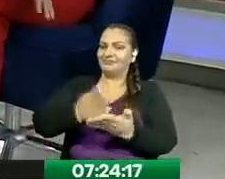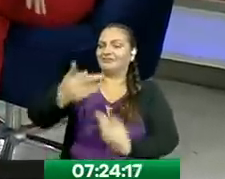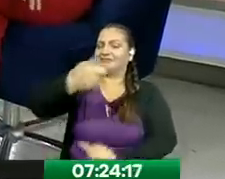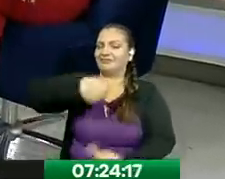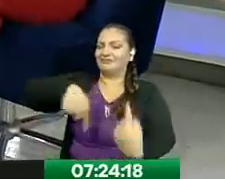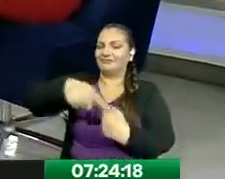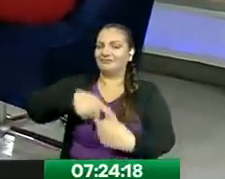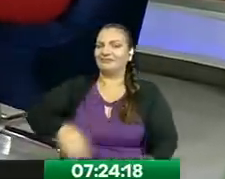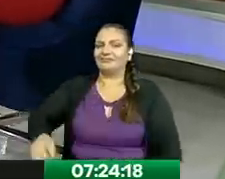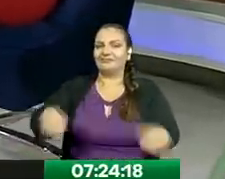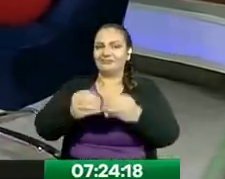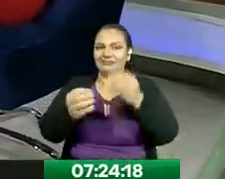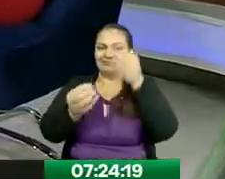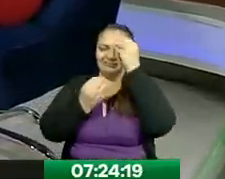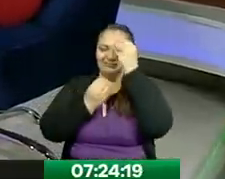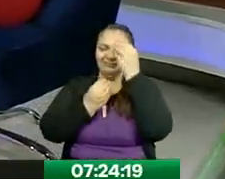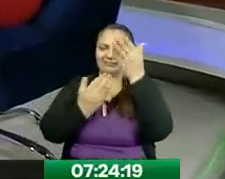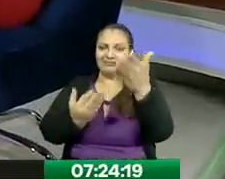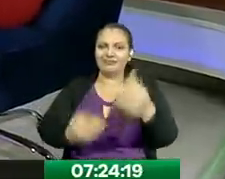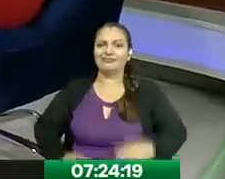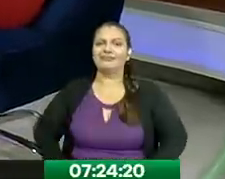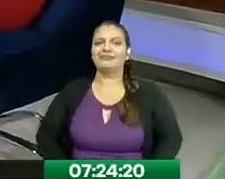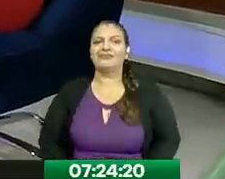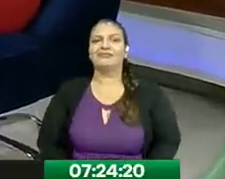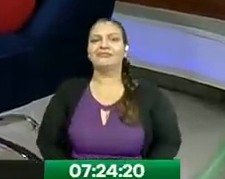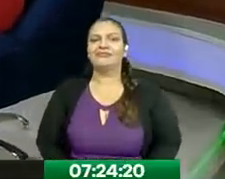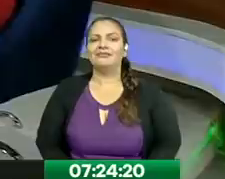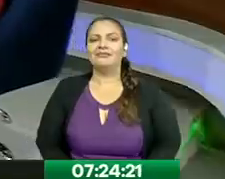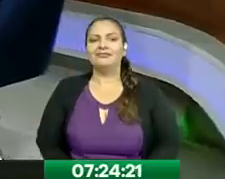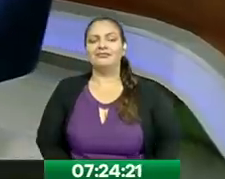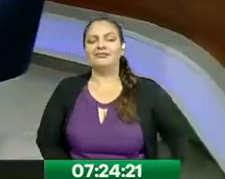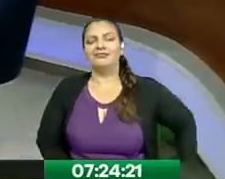regresamos con mucho más desde la noticia primera emisión